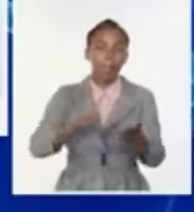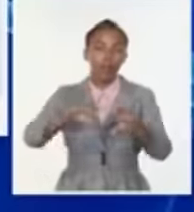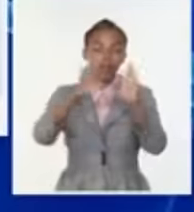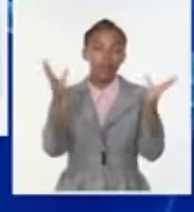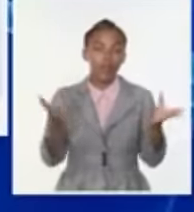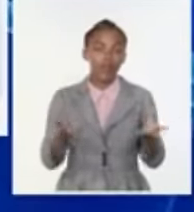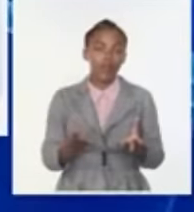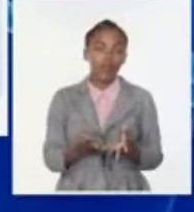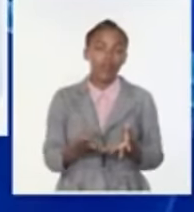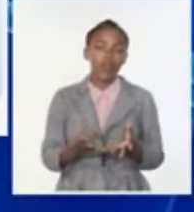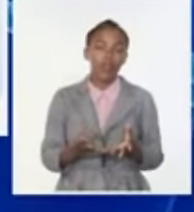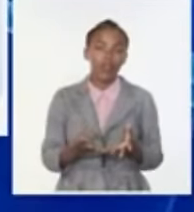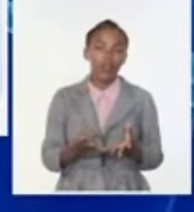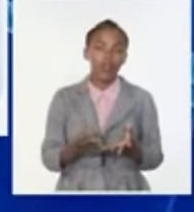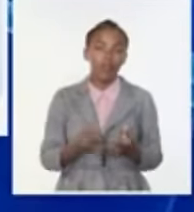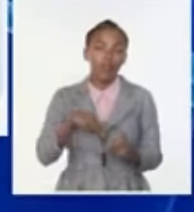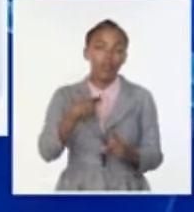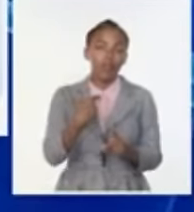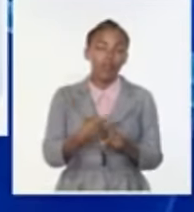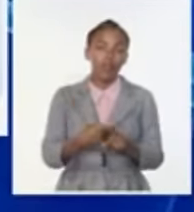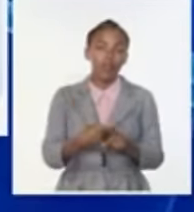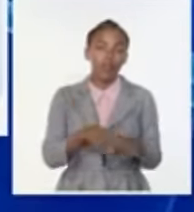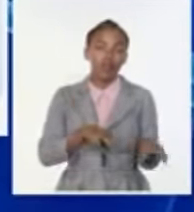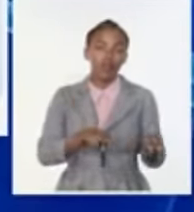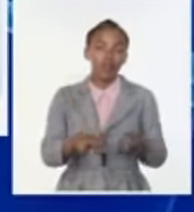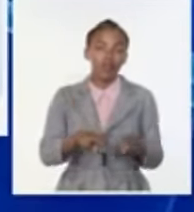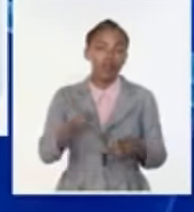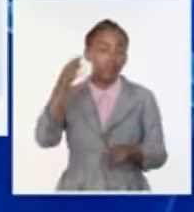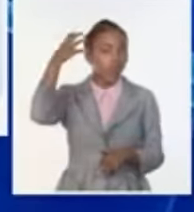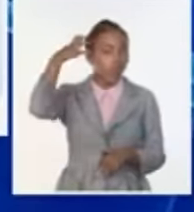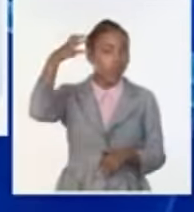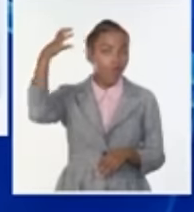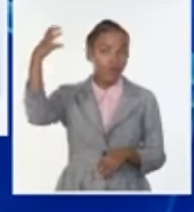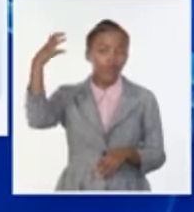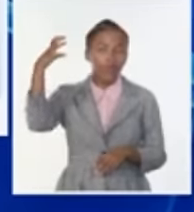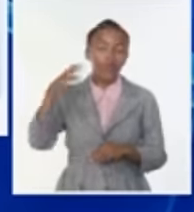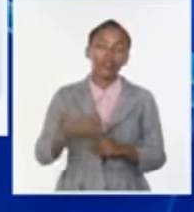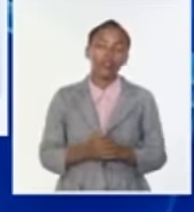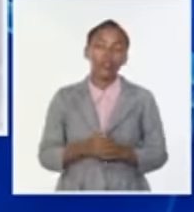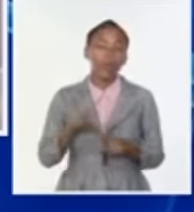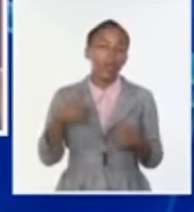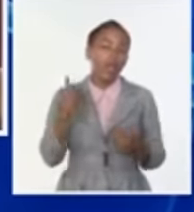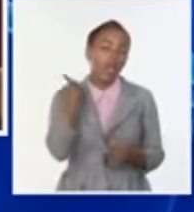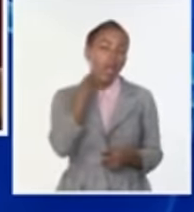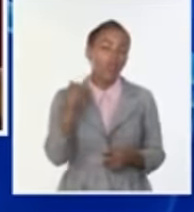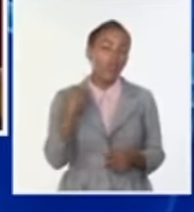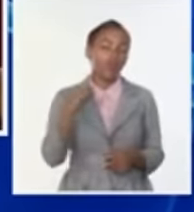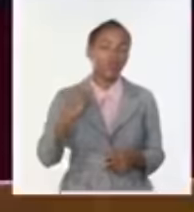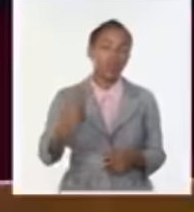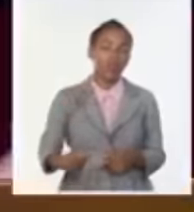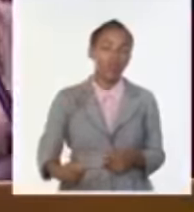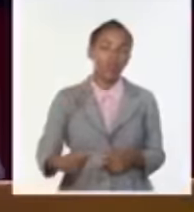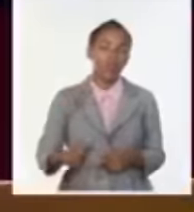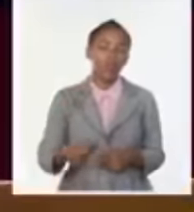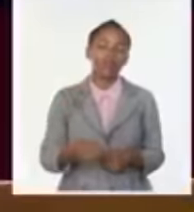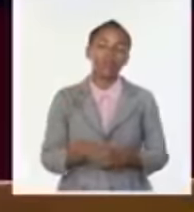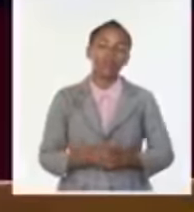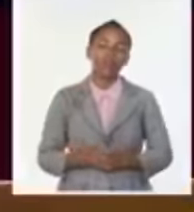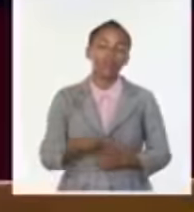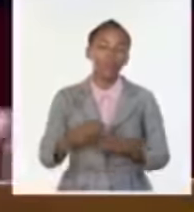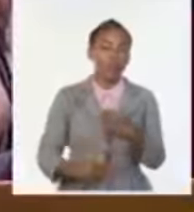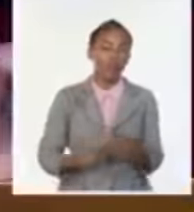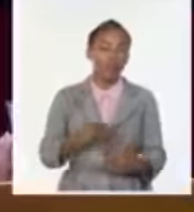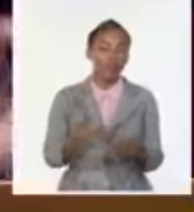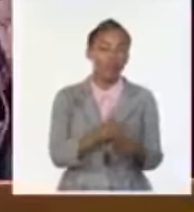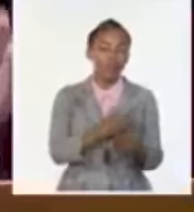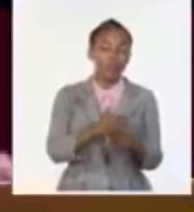para iniciar el proceso de planificación del 2025, un proceso diferente. Un plan y un